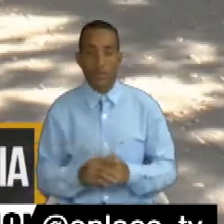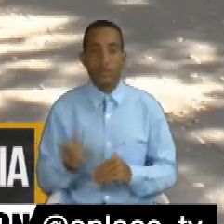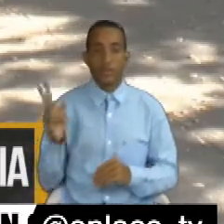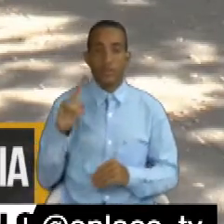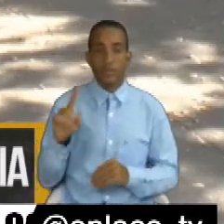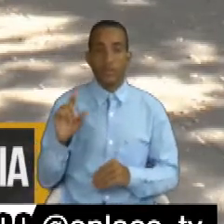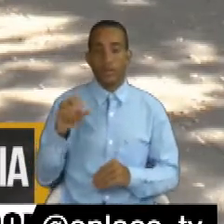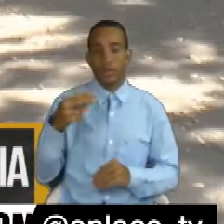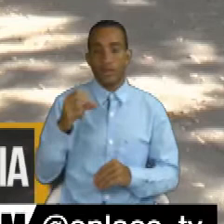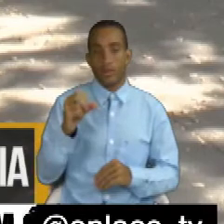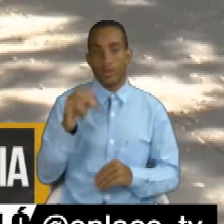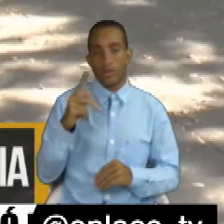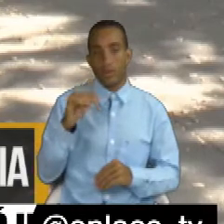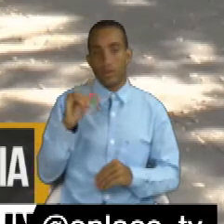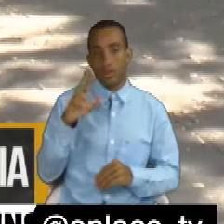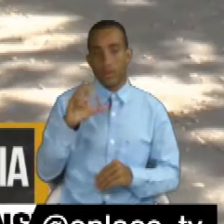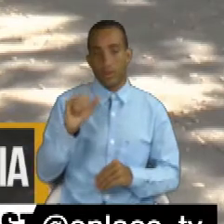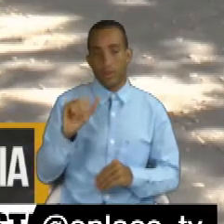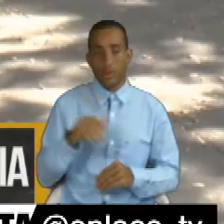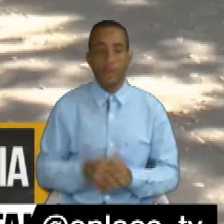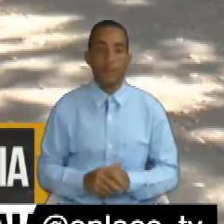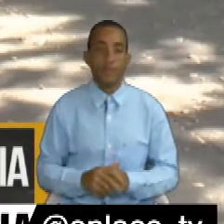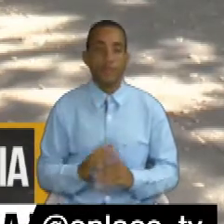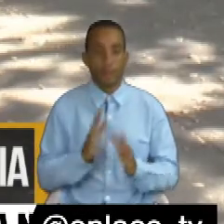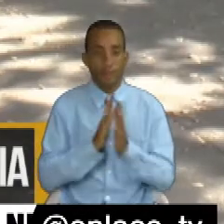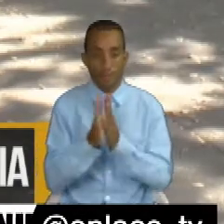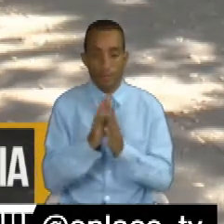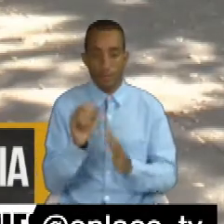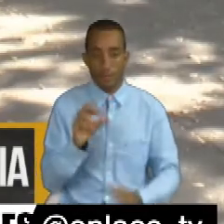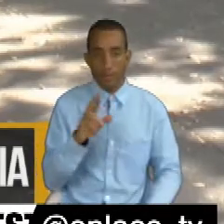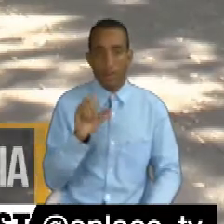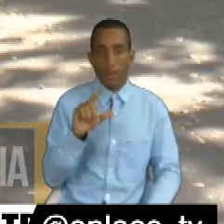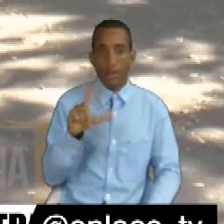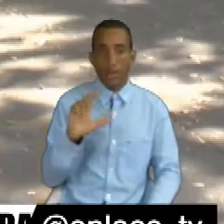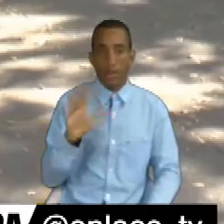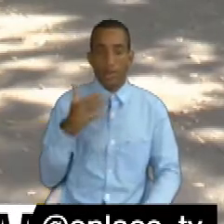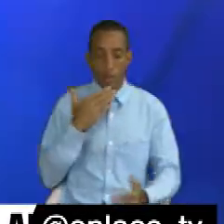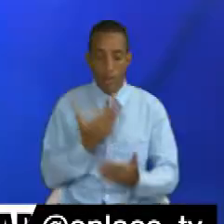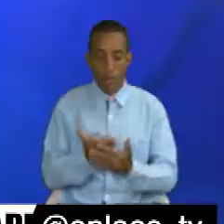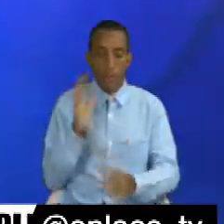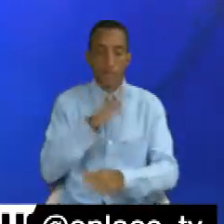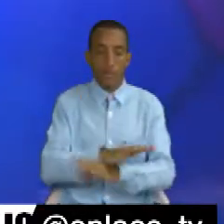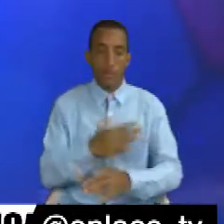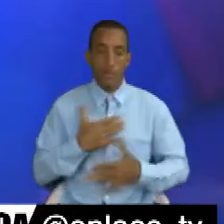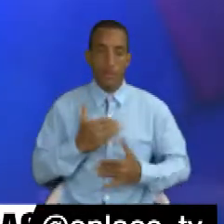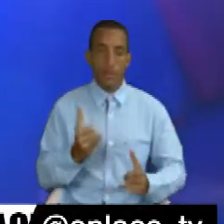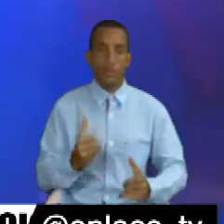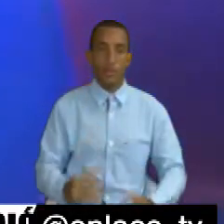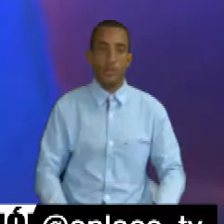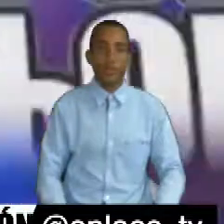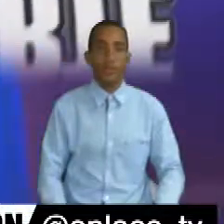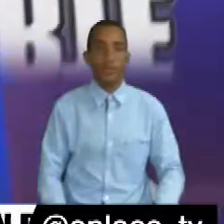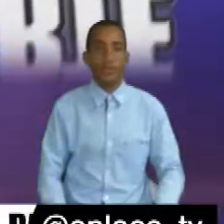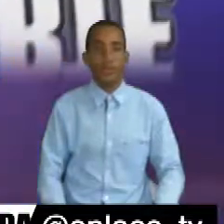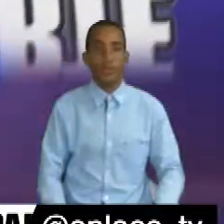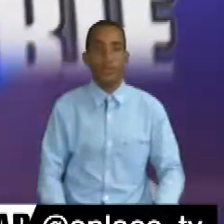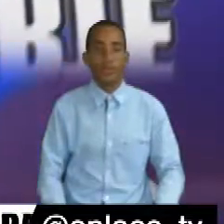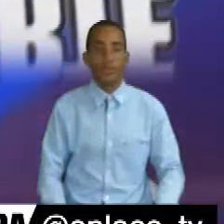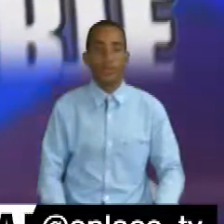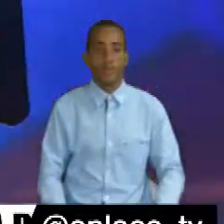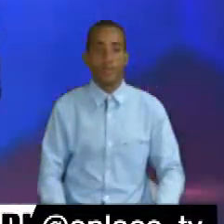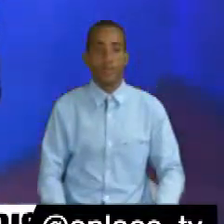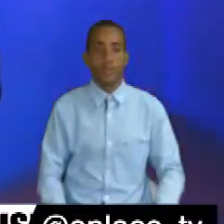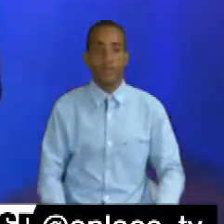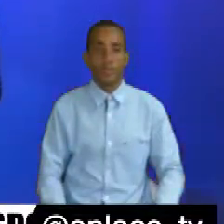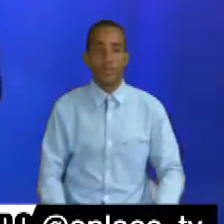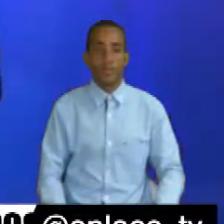todo. Desde España, un informe para Enlace Noticias de Ariel Quiseno Mendoza. Feliz tarde para todos. Enlace Televisión. Pasión por el